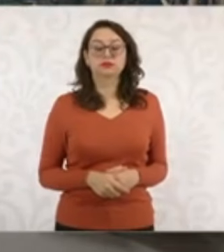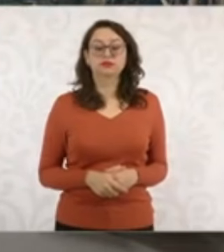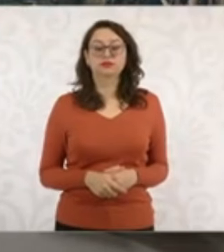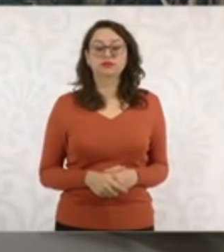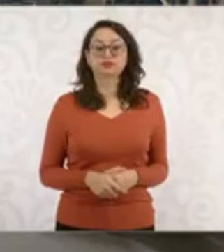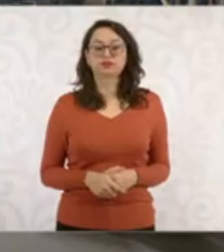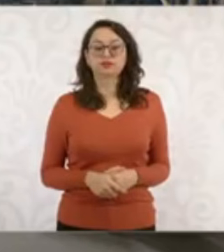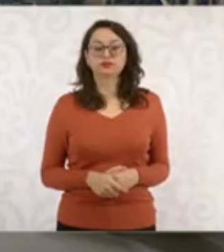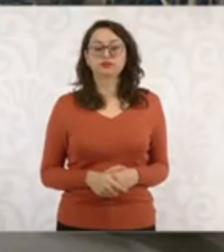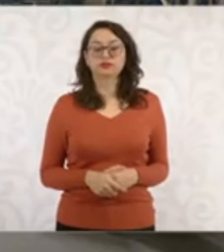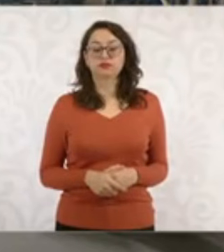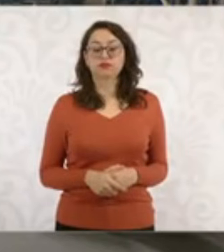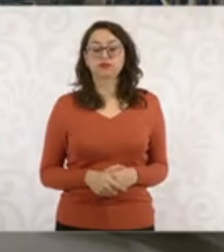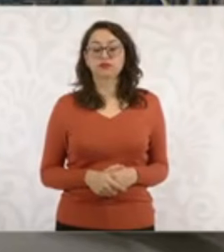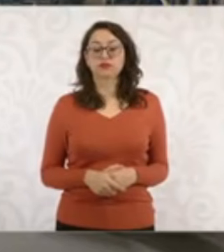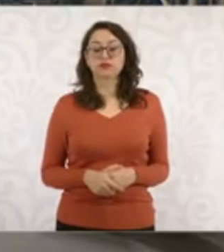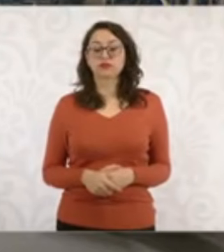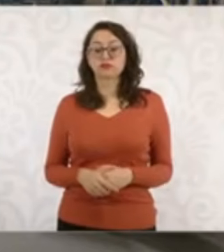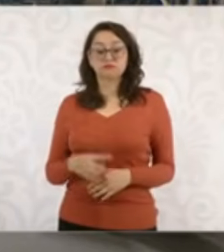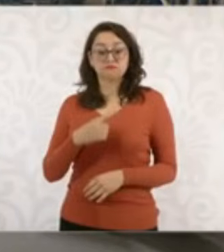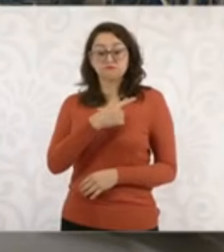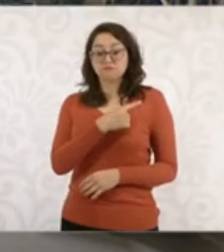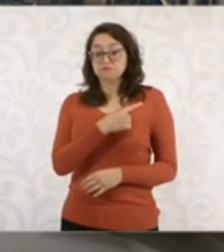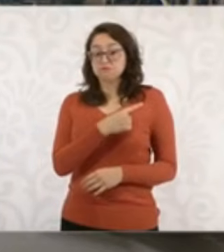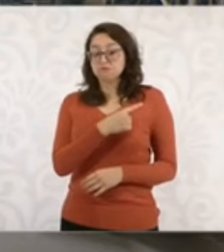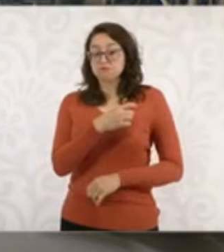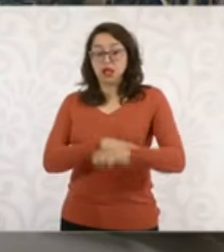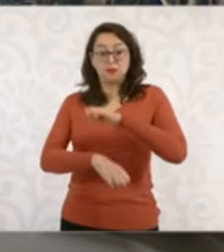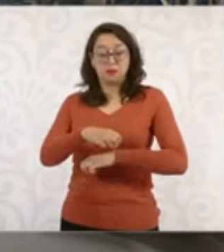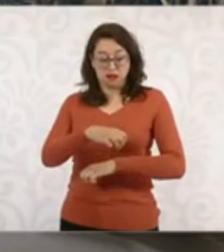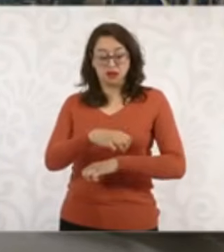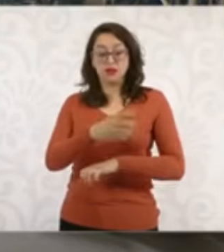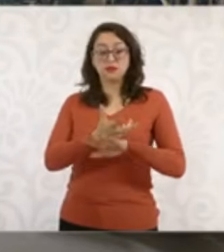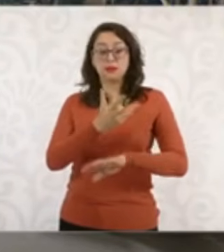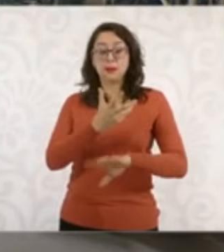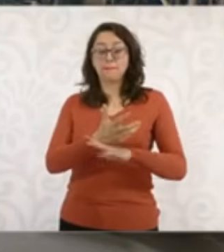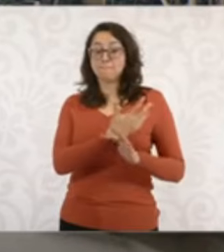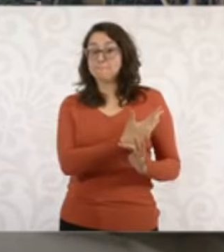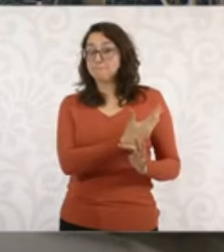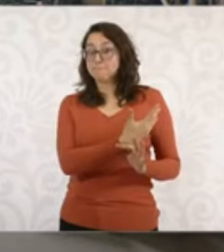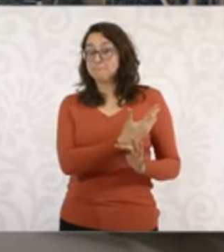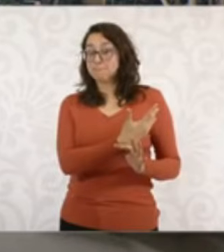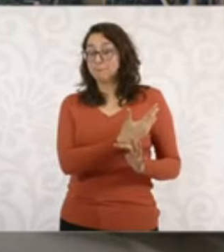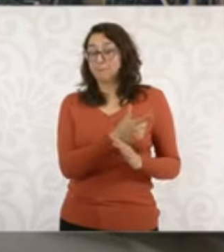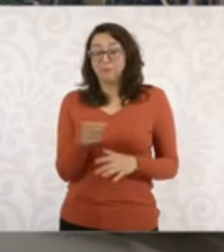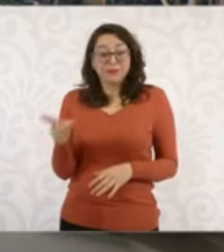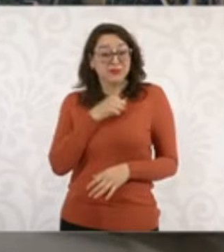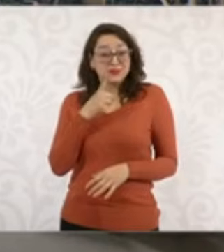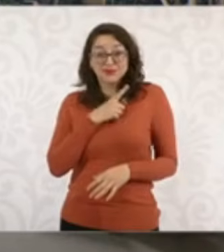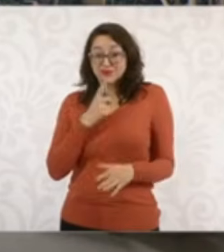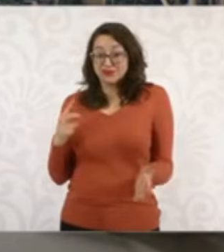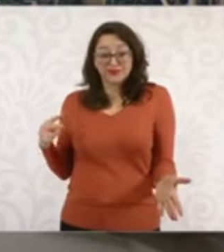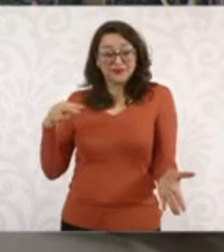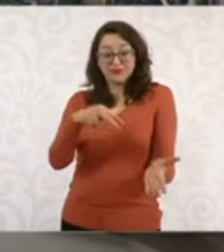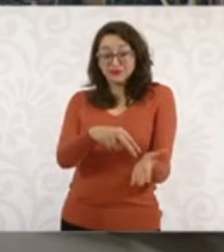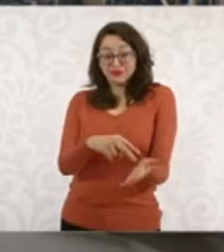Bueno, aquí está la publicación de la Embajada de los Estados Unidos. Presidenta, la entrega voluntaria.